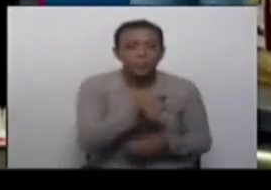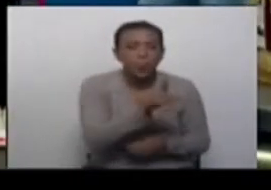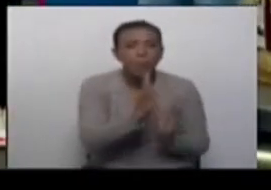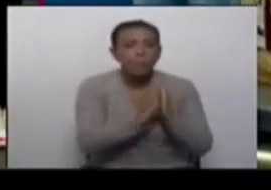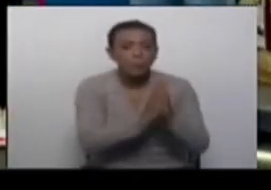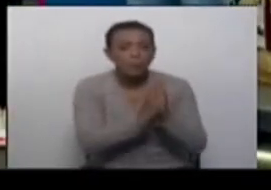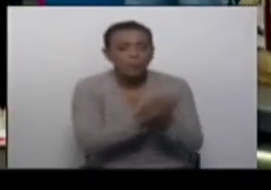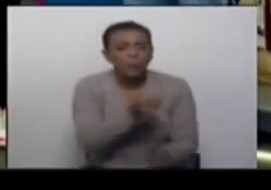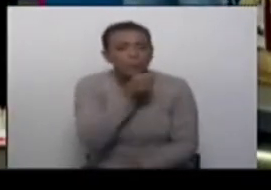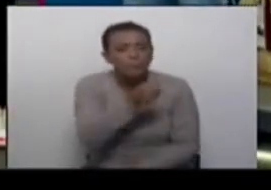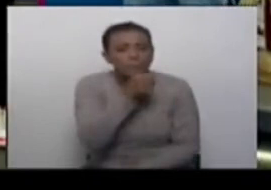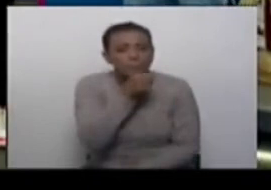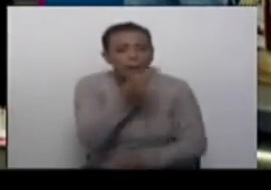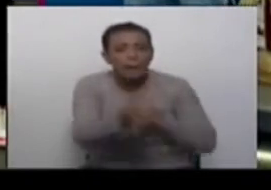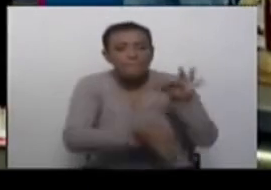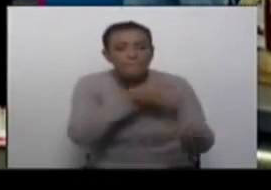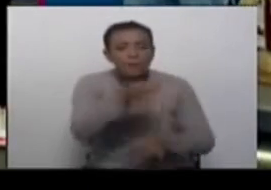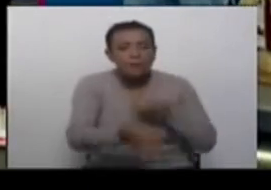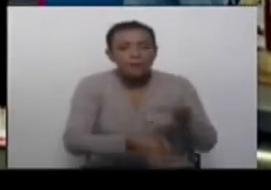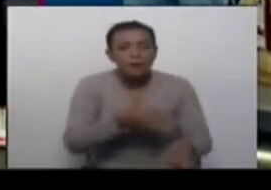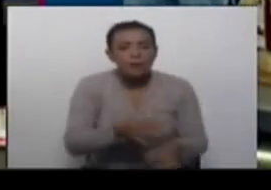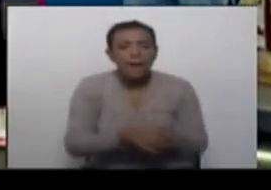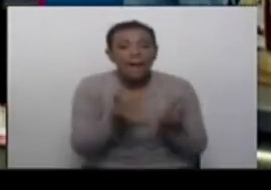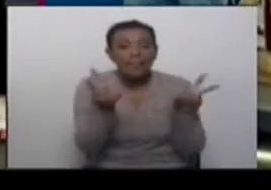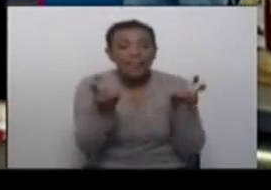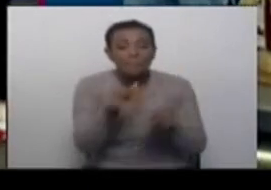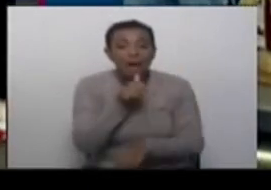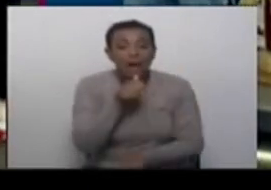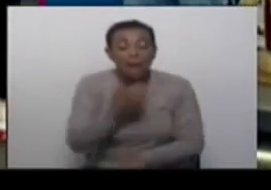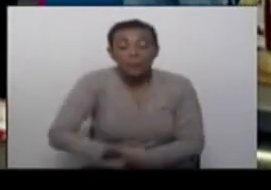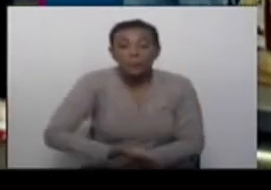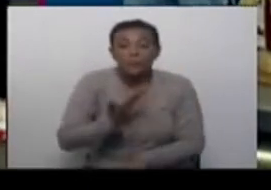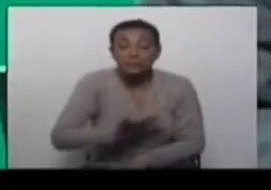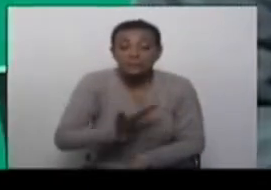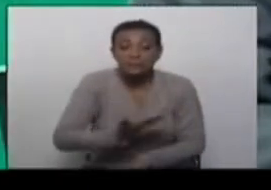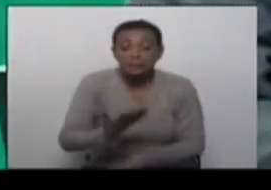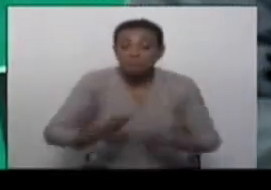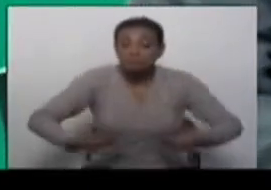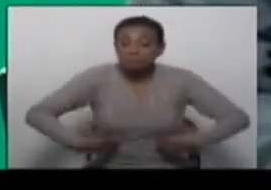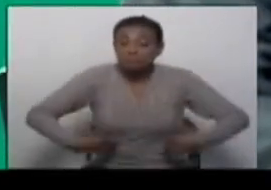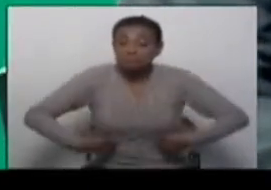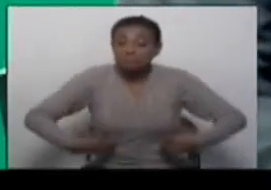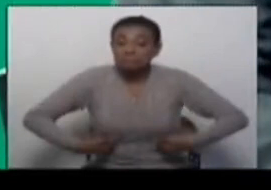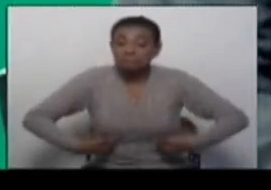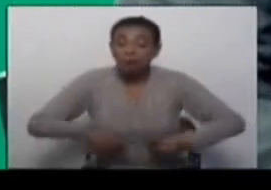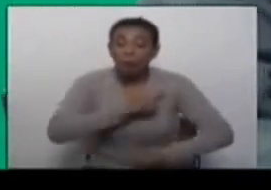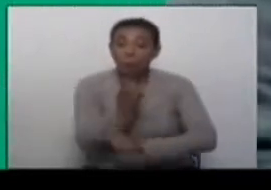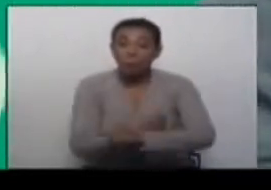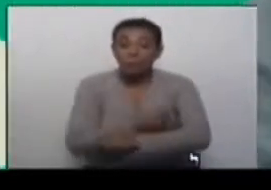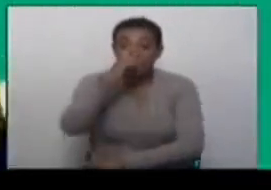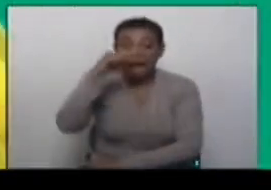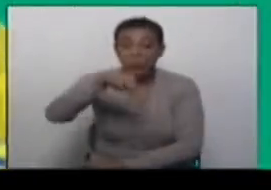agarres el micrófono. Mira, el tema del agua es un tema tan importante. Hemos hecho un esfuerzo brutal este